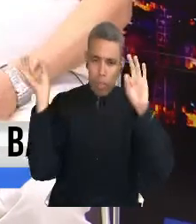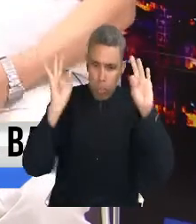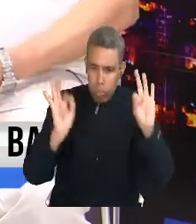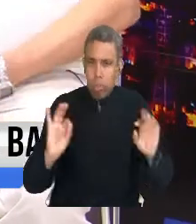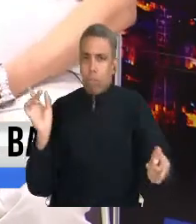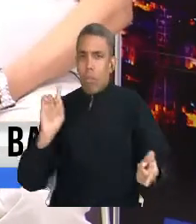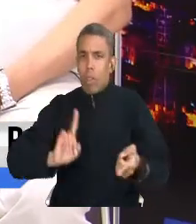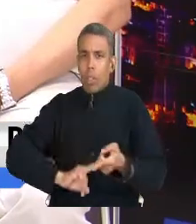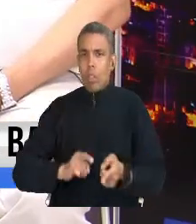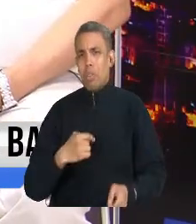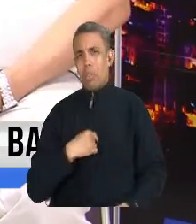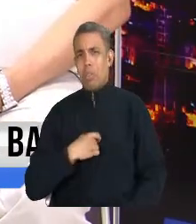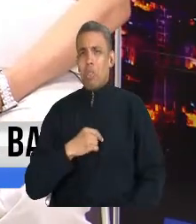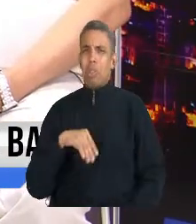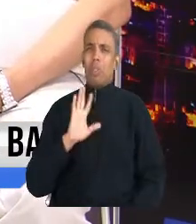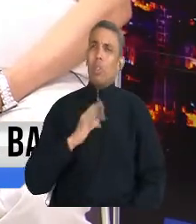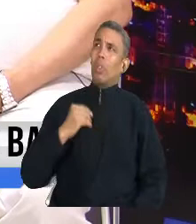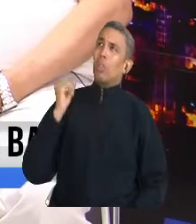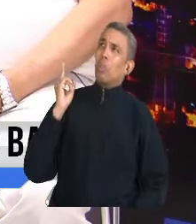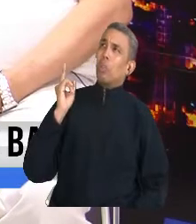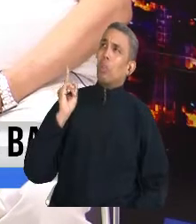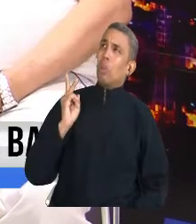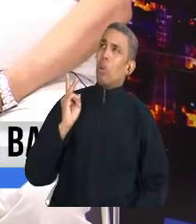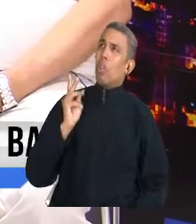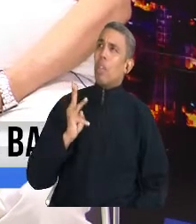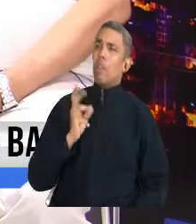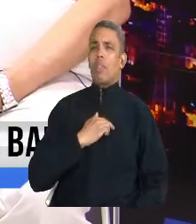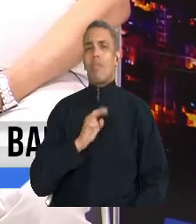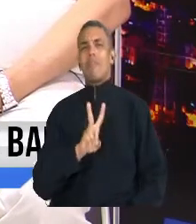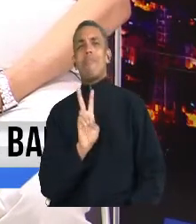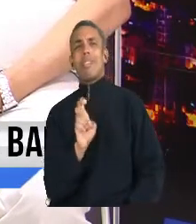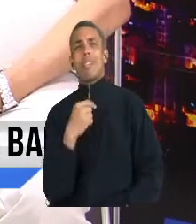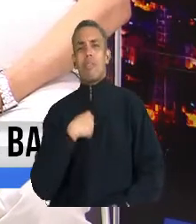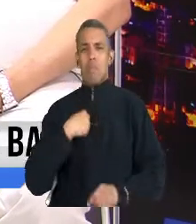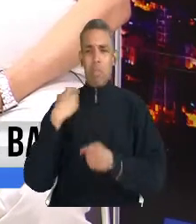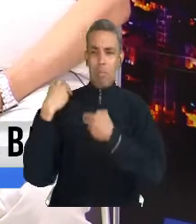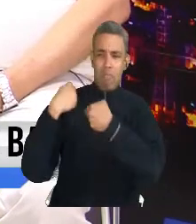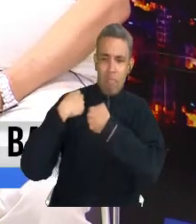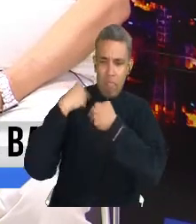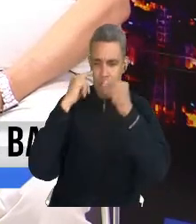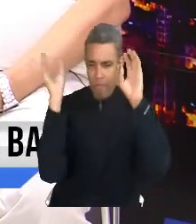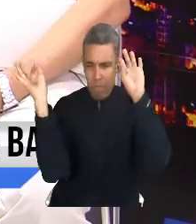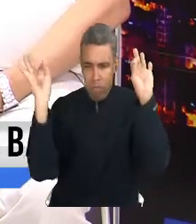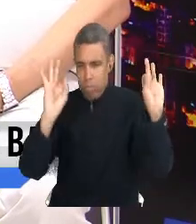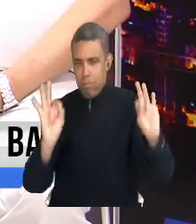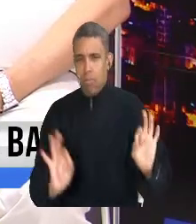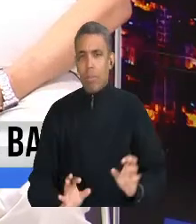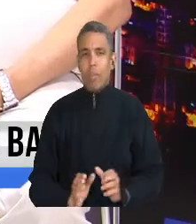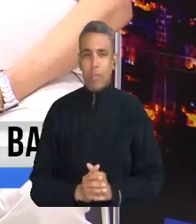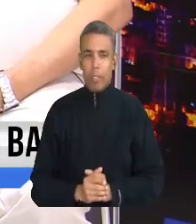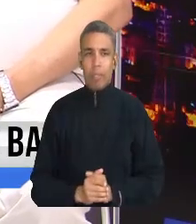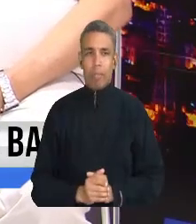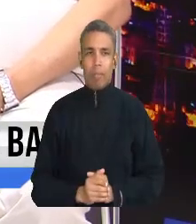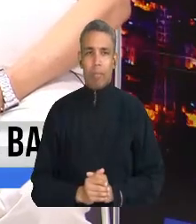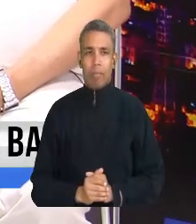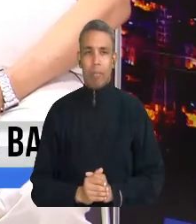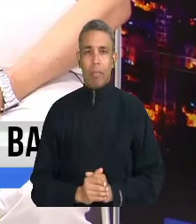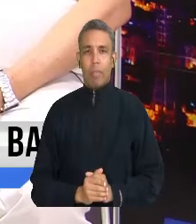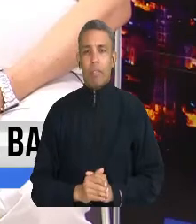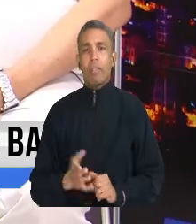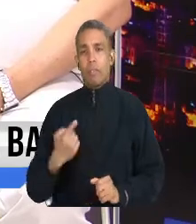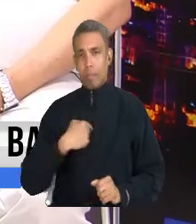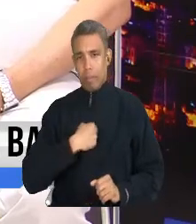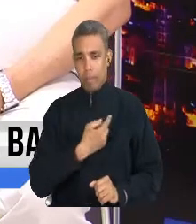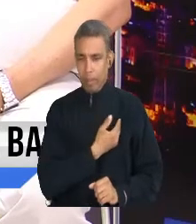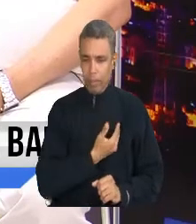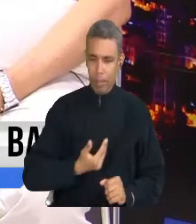usted, de la, pero no participaba de la organización. De la organización, no. Precisamente en la presidencia de Gabriel